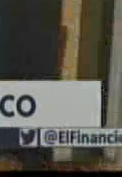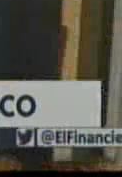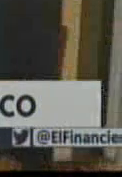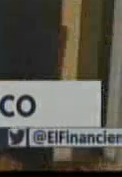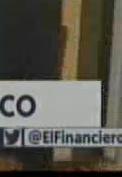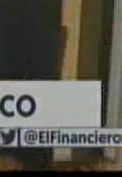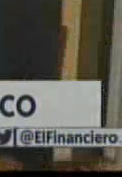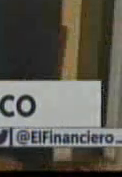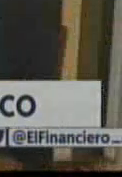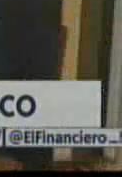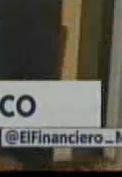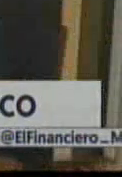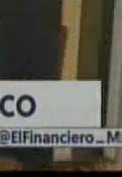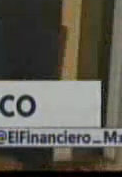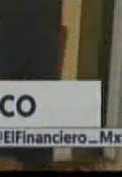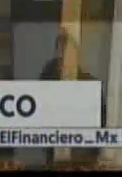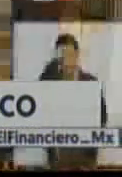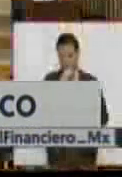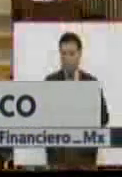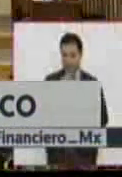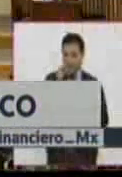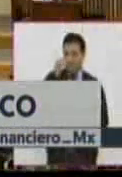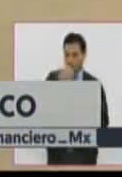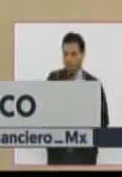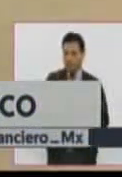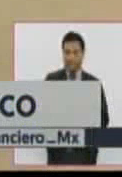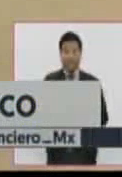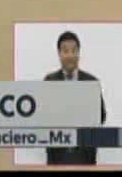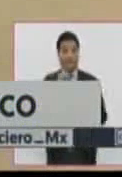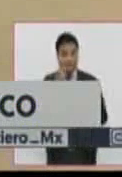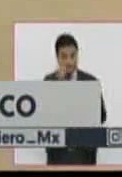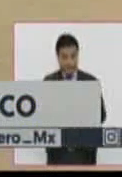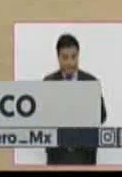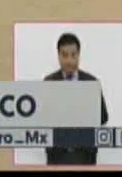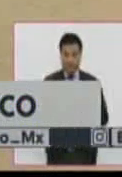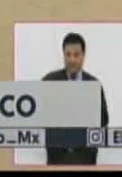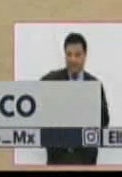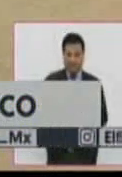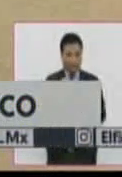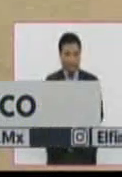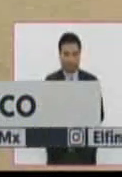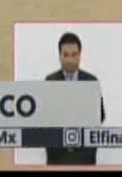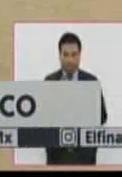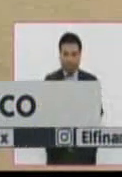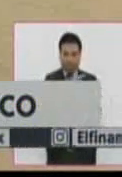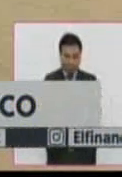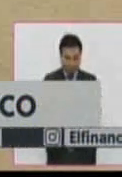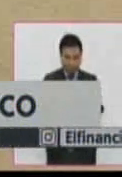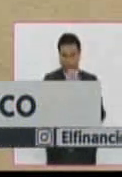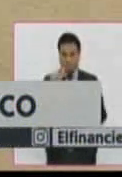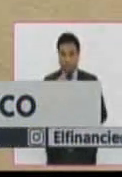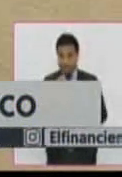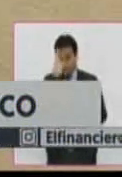logrado demostrar fehacientemente que las aportaciones que recibió venían de